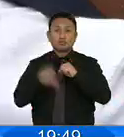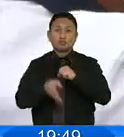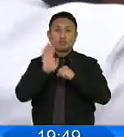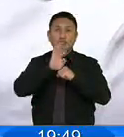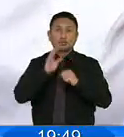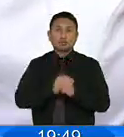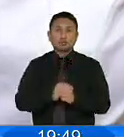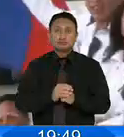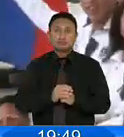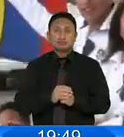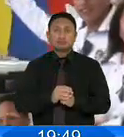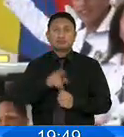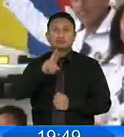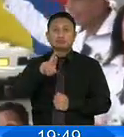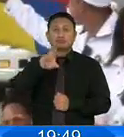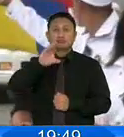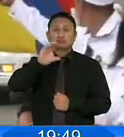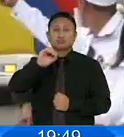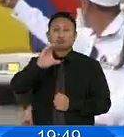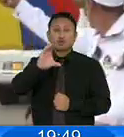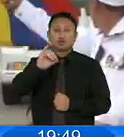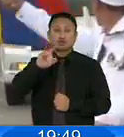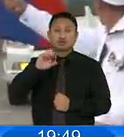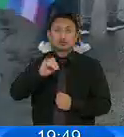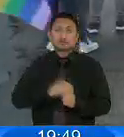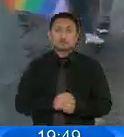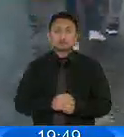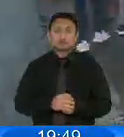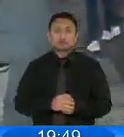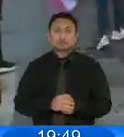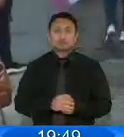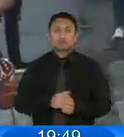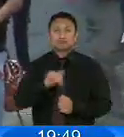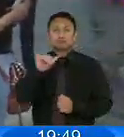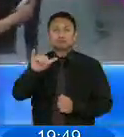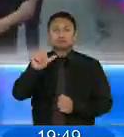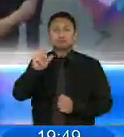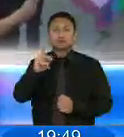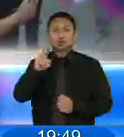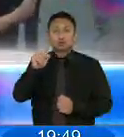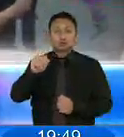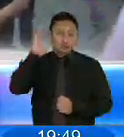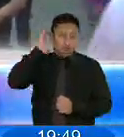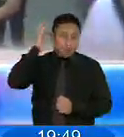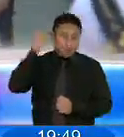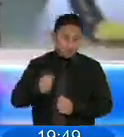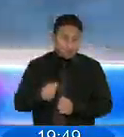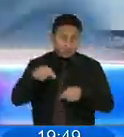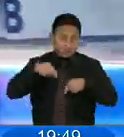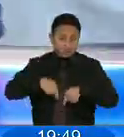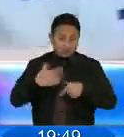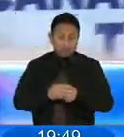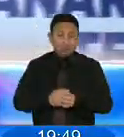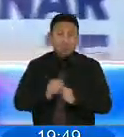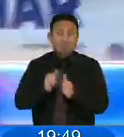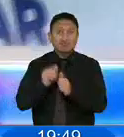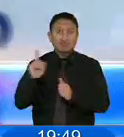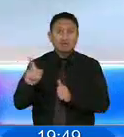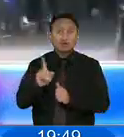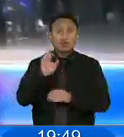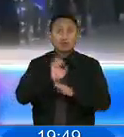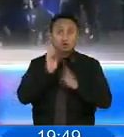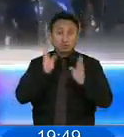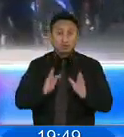como Rocío Juca, quien lidera la lista. Por otra parte, Yacu Pérez escogió Cuenca y reiteró que trabajará por cada uno de los